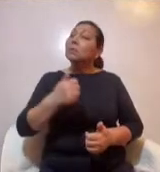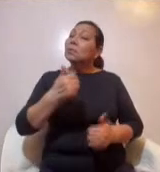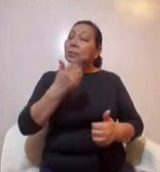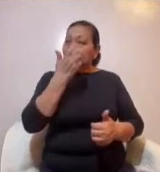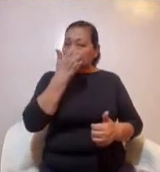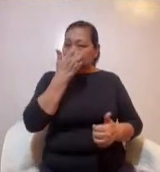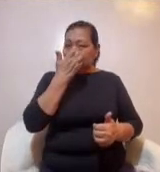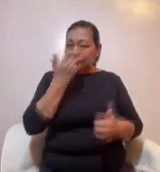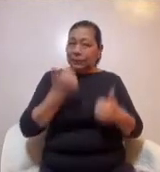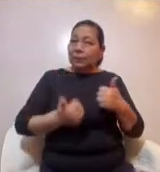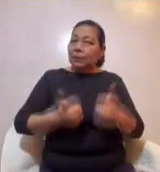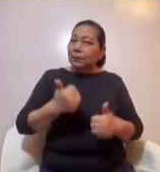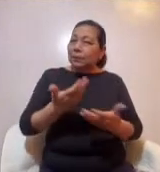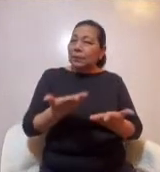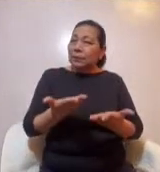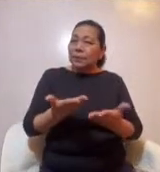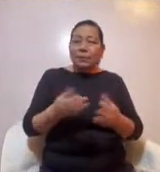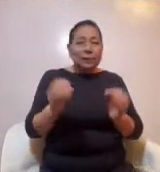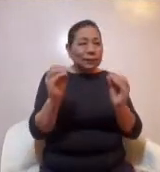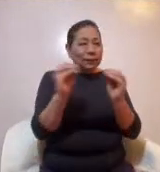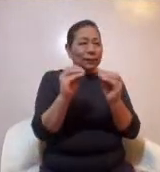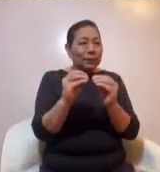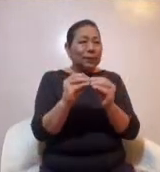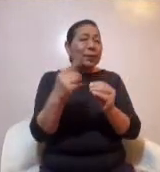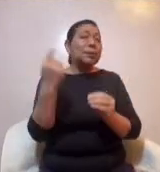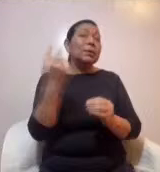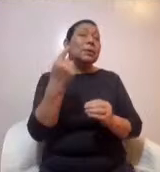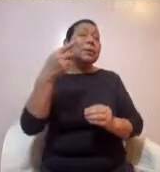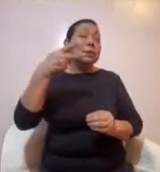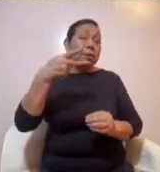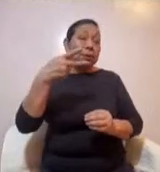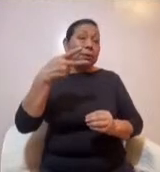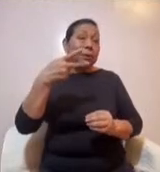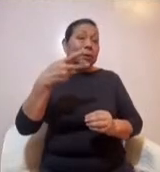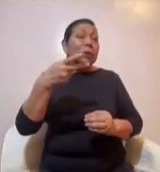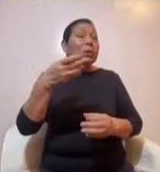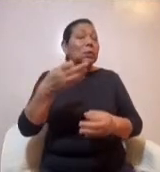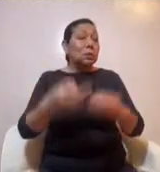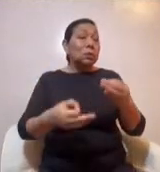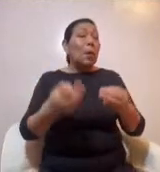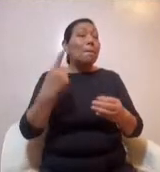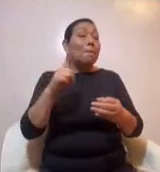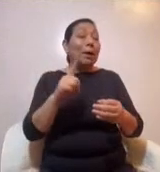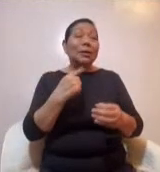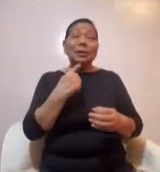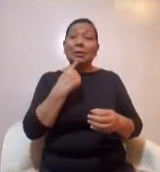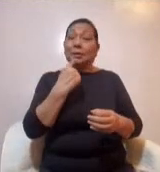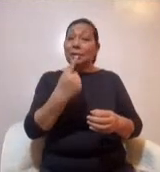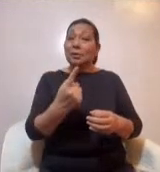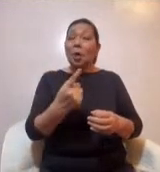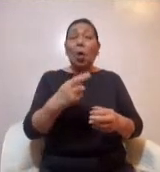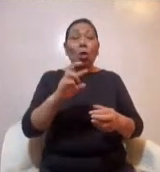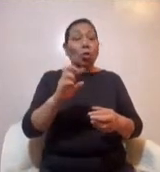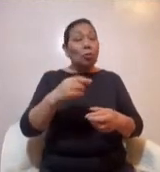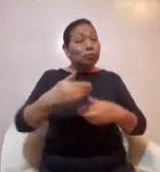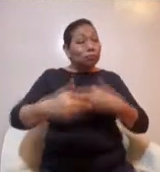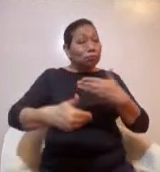Bien, ¿cuáles son los argumentos esgrimidos en primera y segunda instancia para